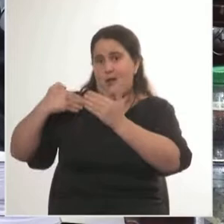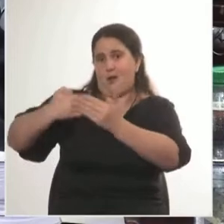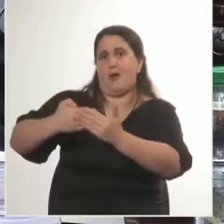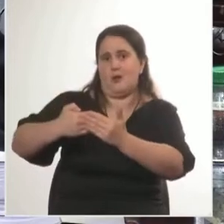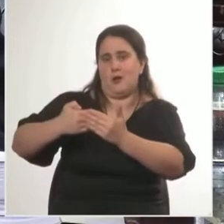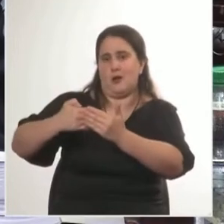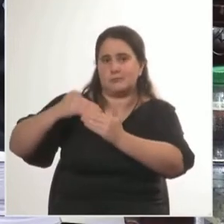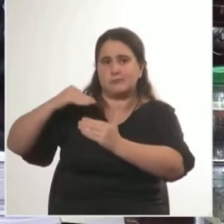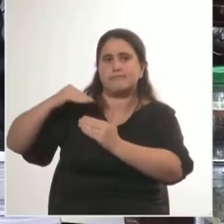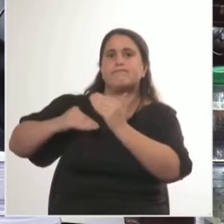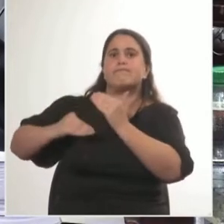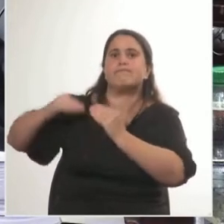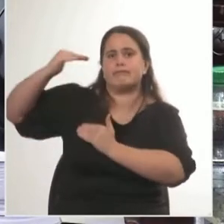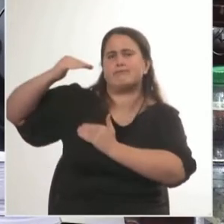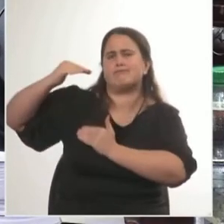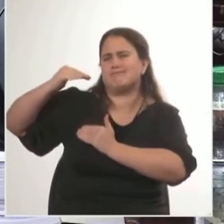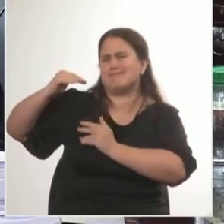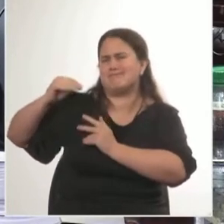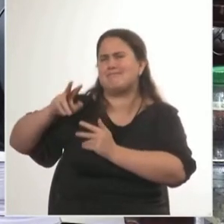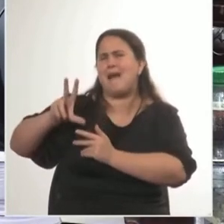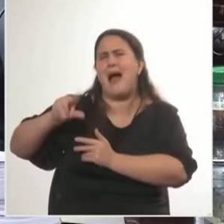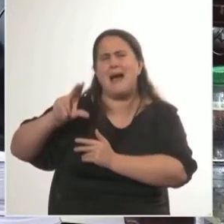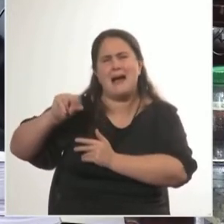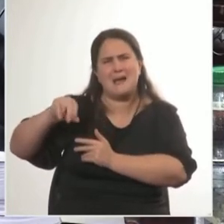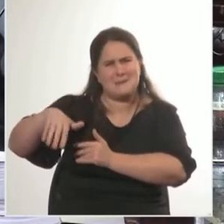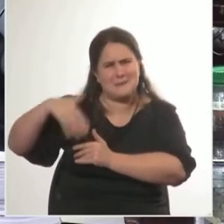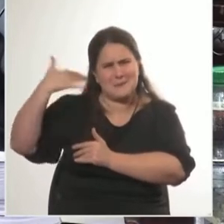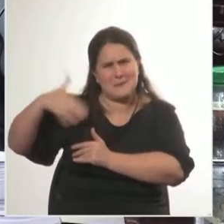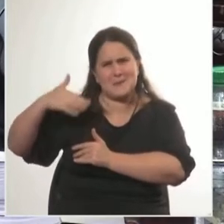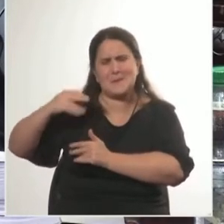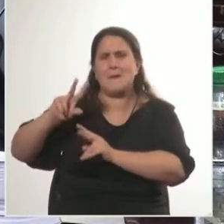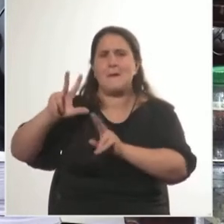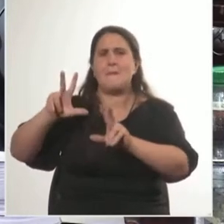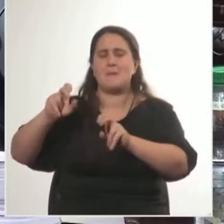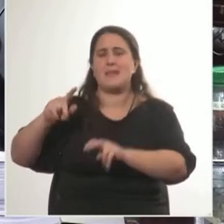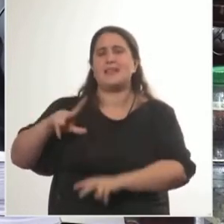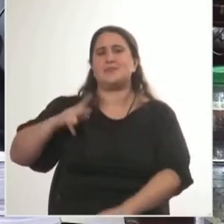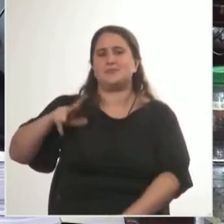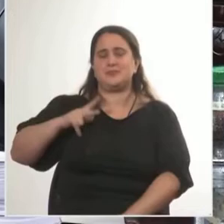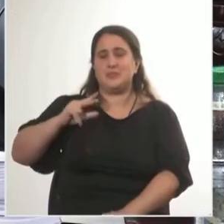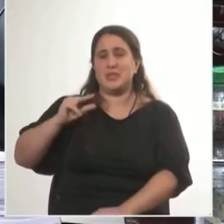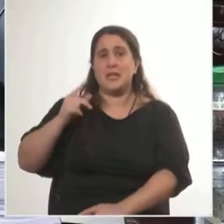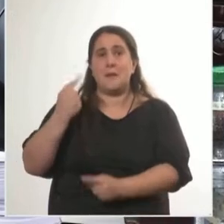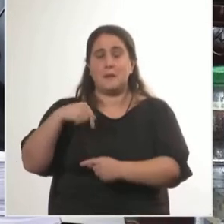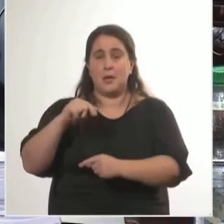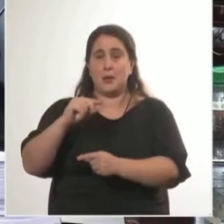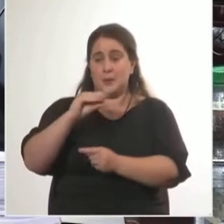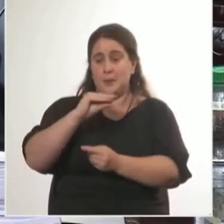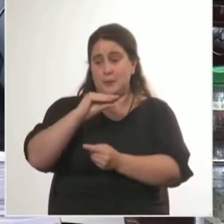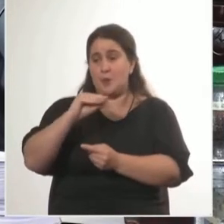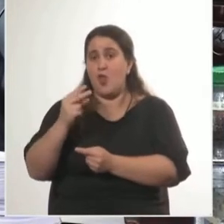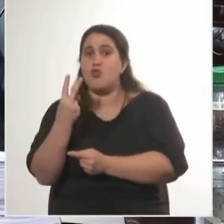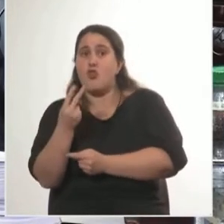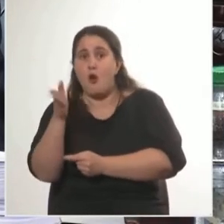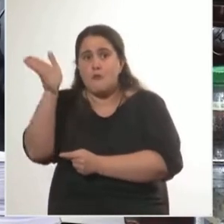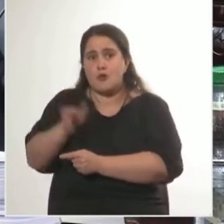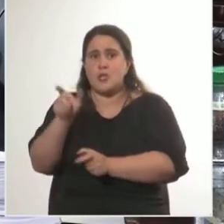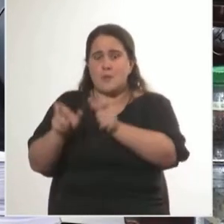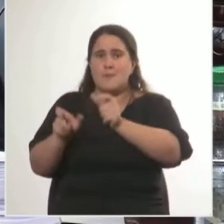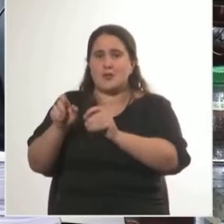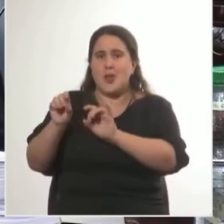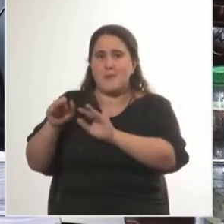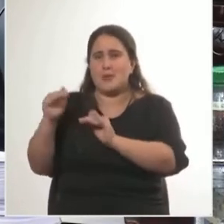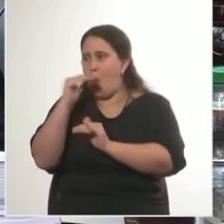un incremento inorgánico, enorme, de la riqueza concentrada en el 2% de las